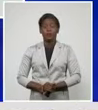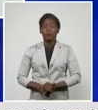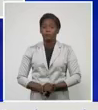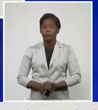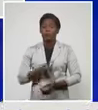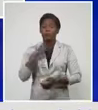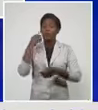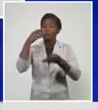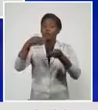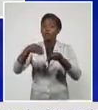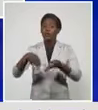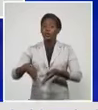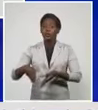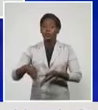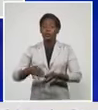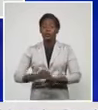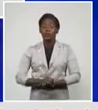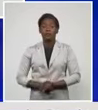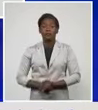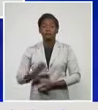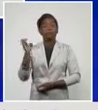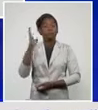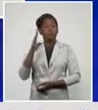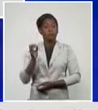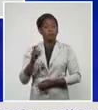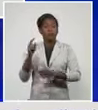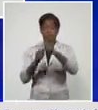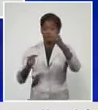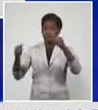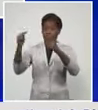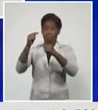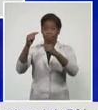Fallecidos, ahí sí Brasil se mantiene en el primer lugar,